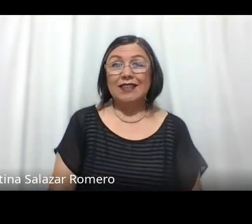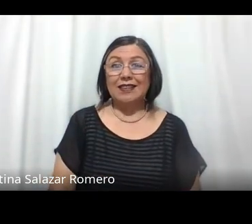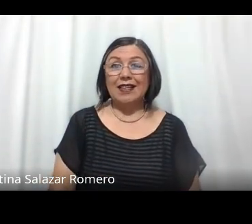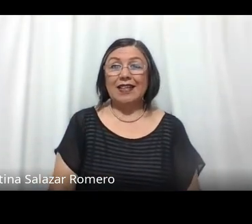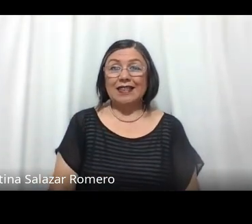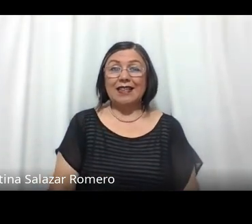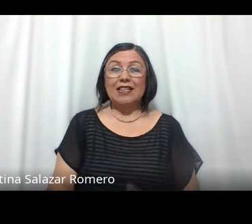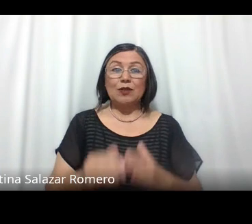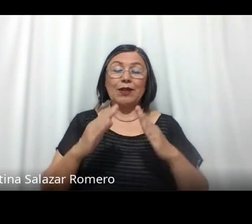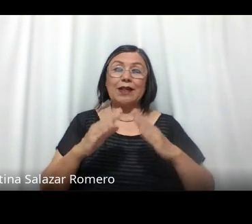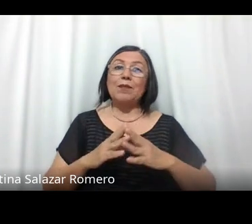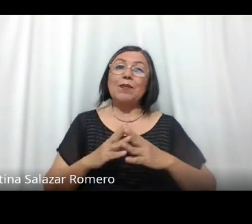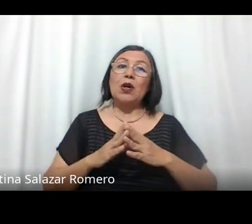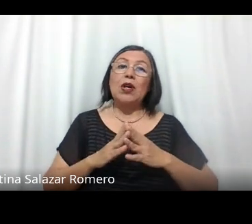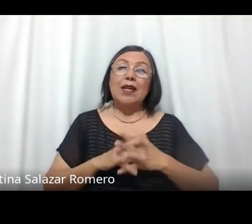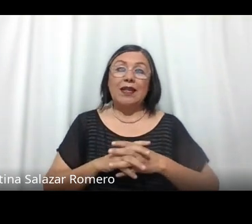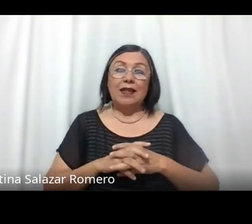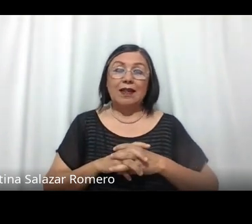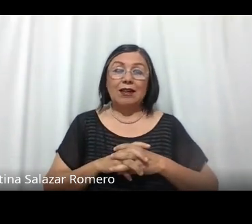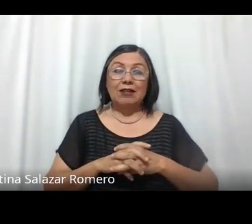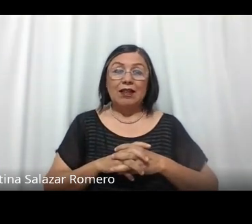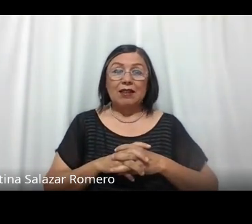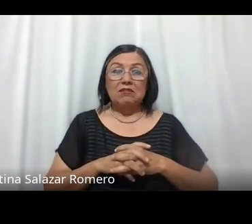clasificadores, ¿sí? En este caso, por ejemplo,